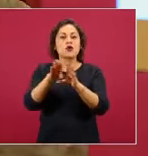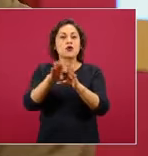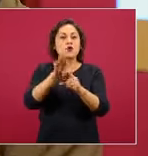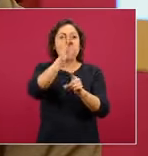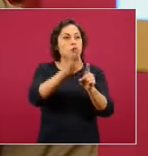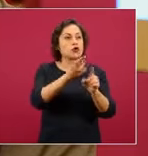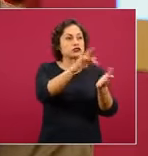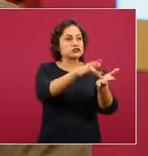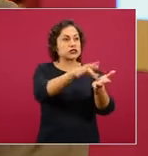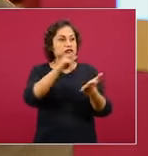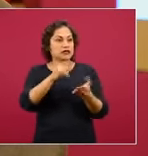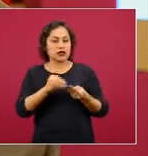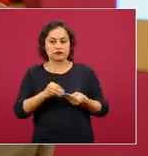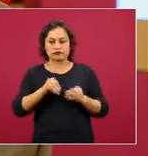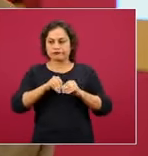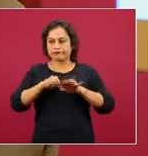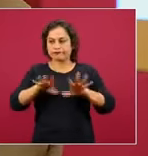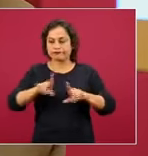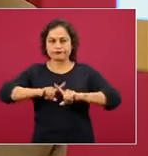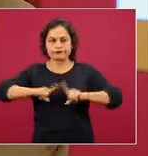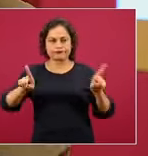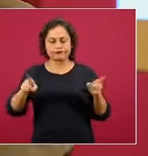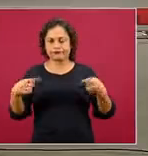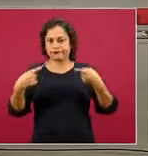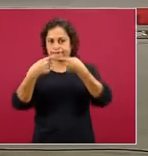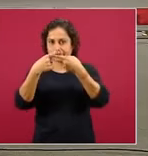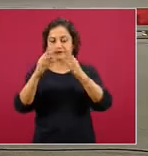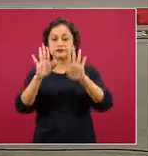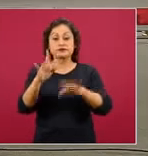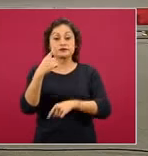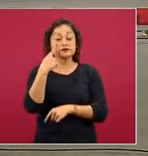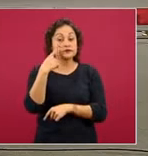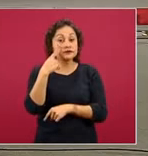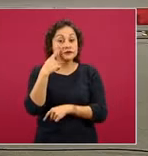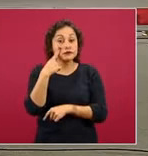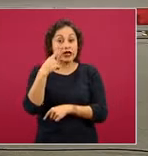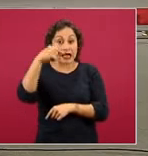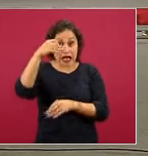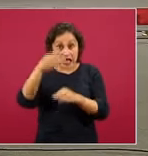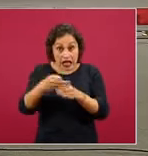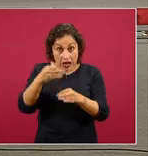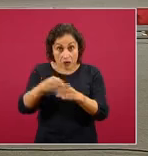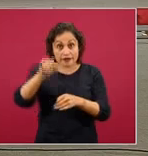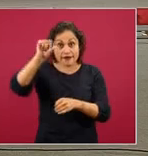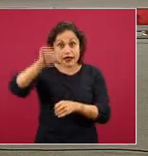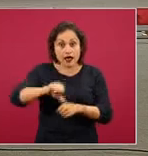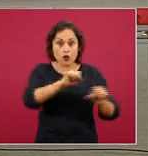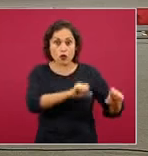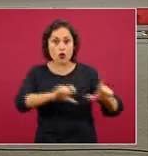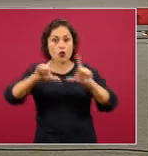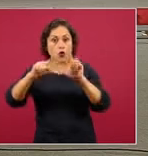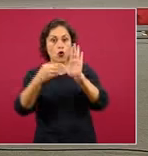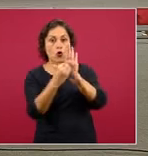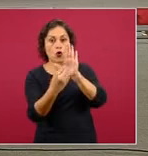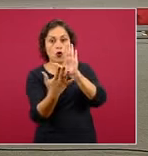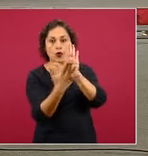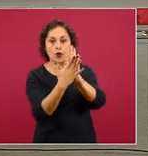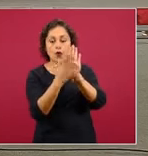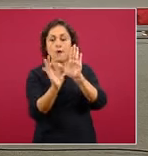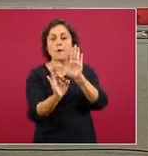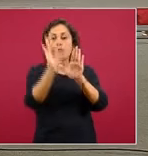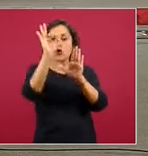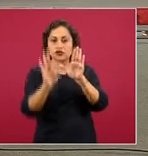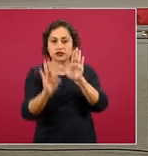lo interpretan como otra cosa, ¿no? Entonces, ¿qué es lo que estamos reportando hoy? Nada más para ser precisos, y si no lo